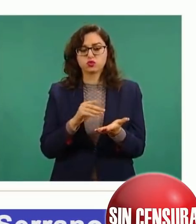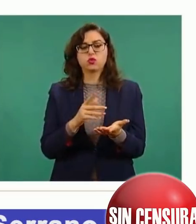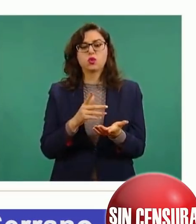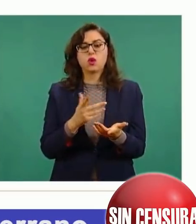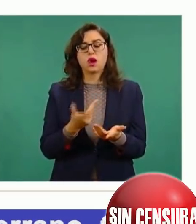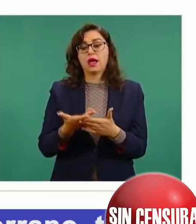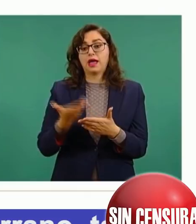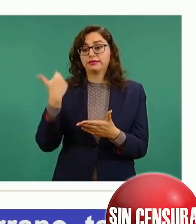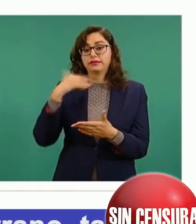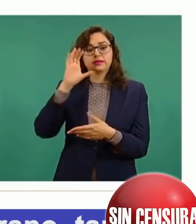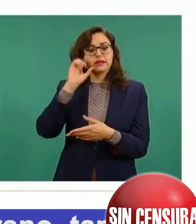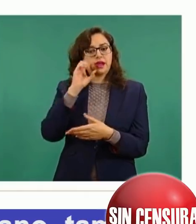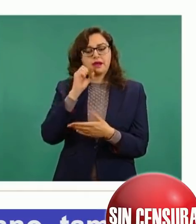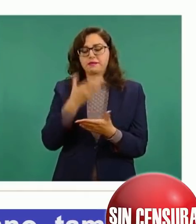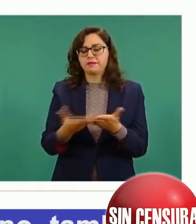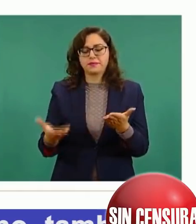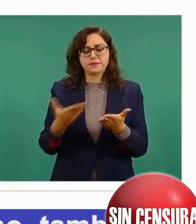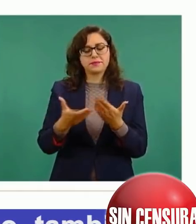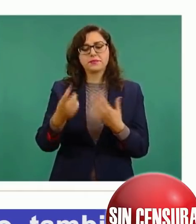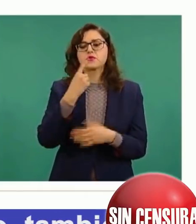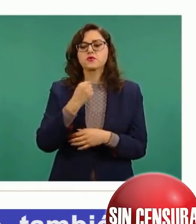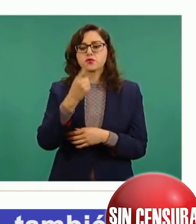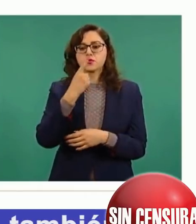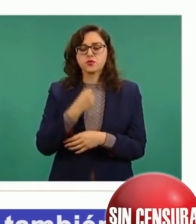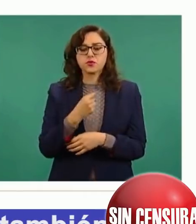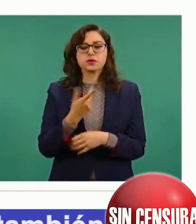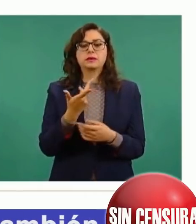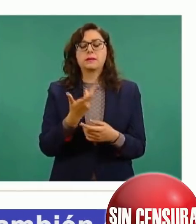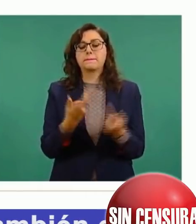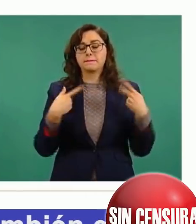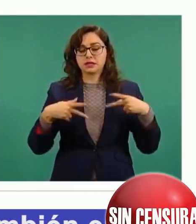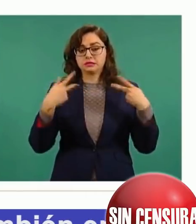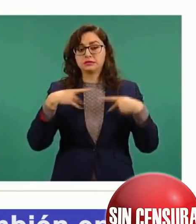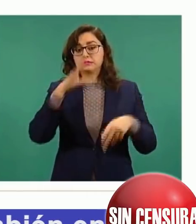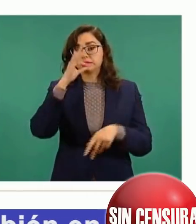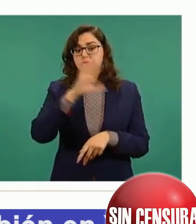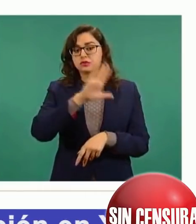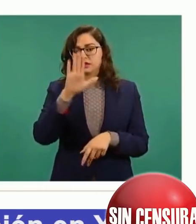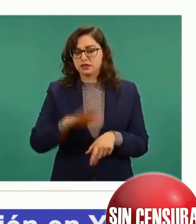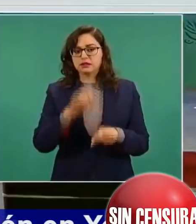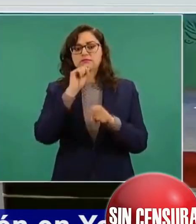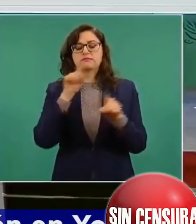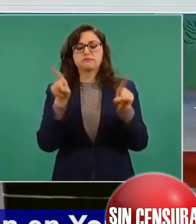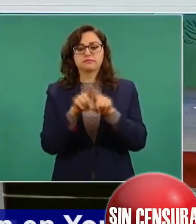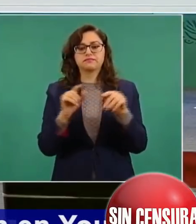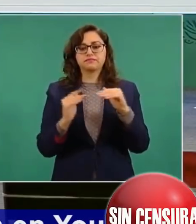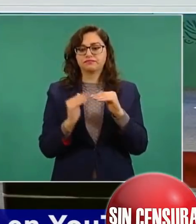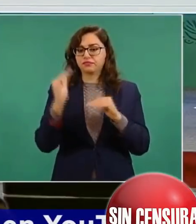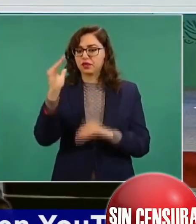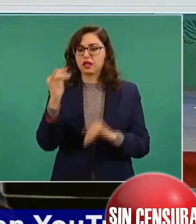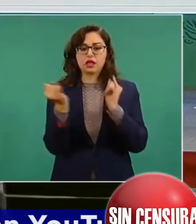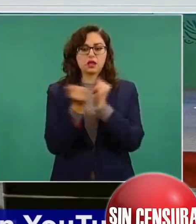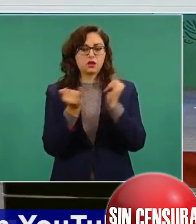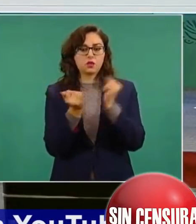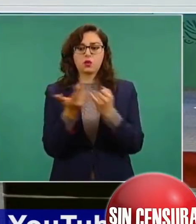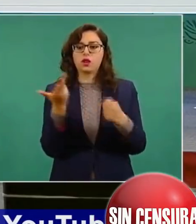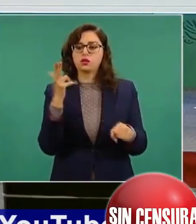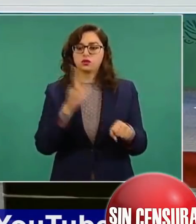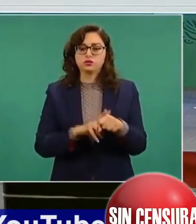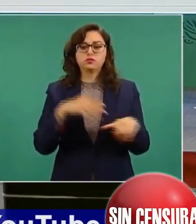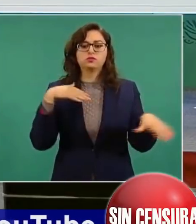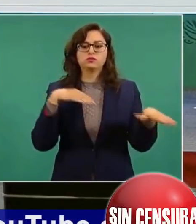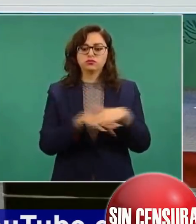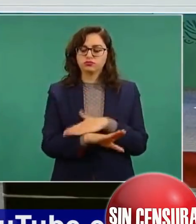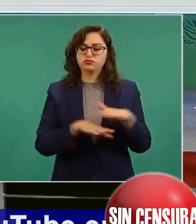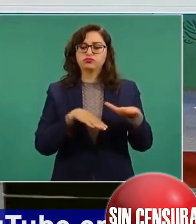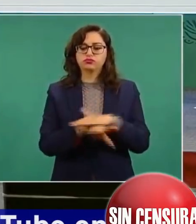ya en naranja. La mortalidad va en fase de incremento. La siguiente, lo mismo la hospitalización, aunque el